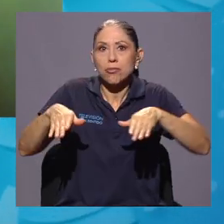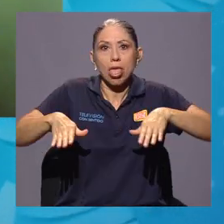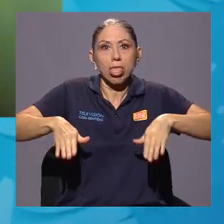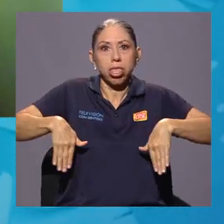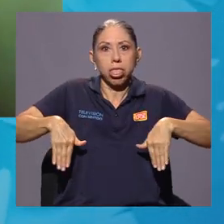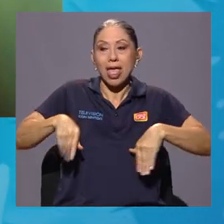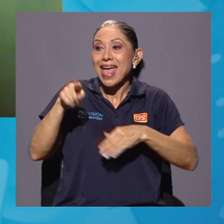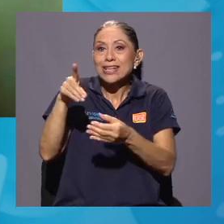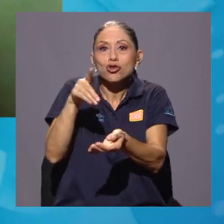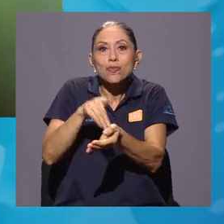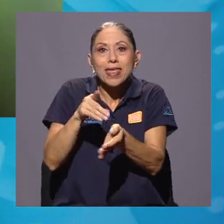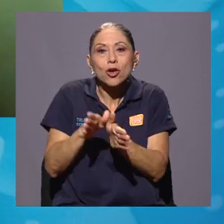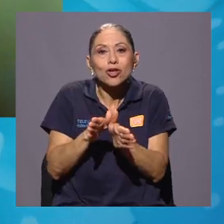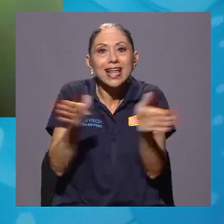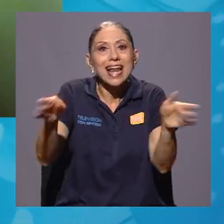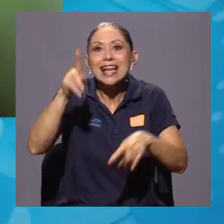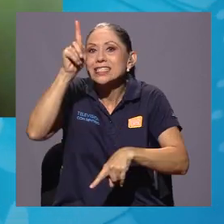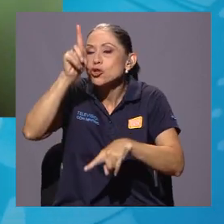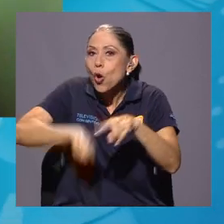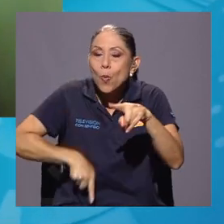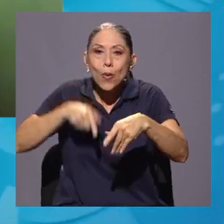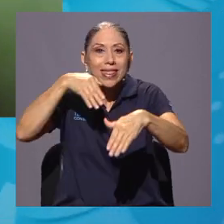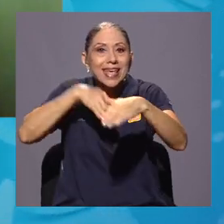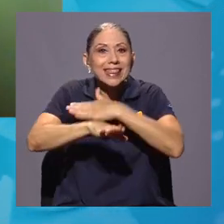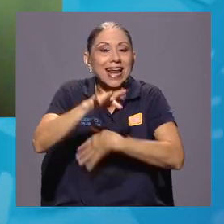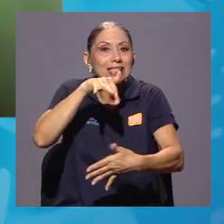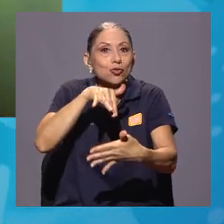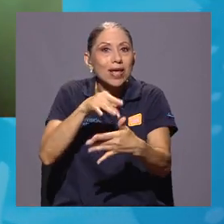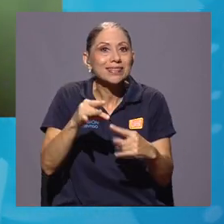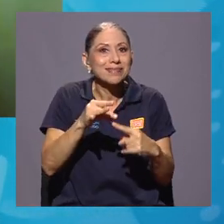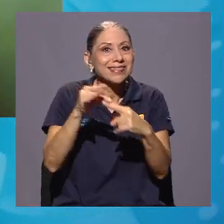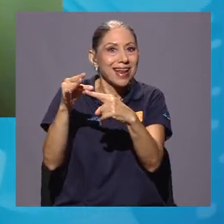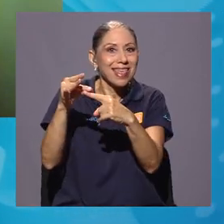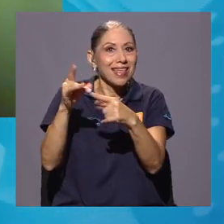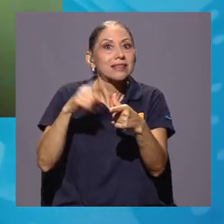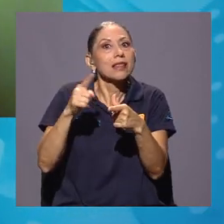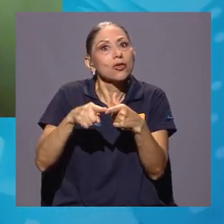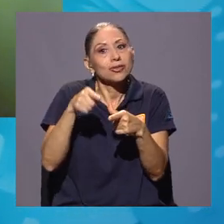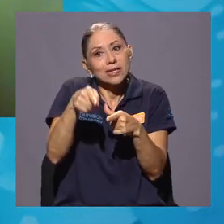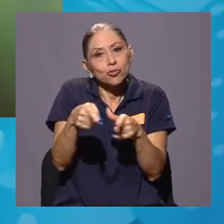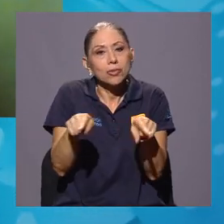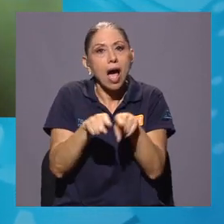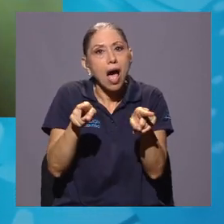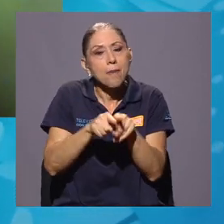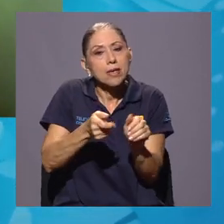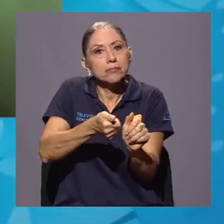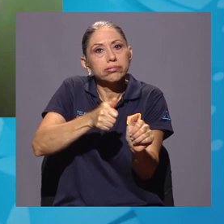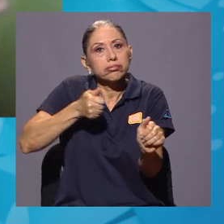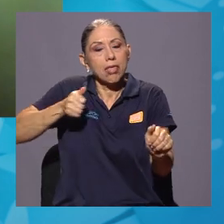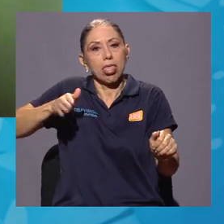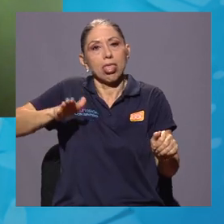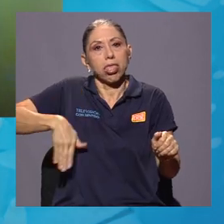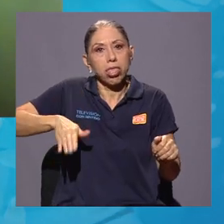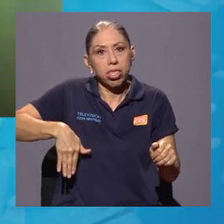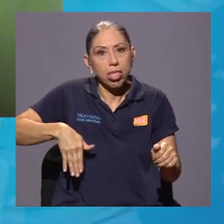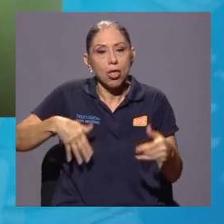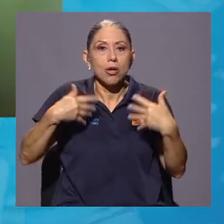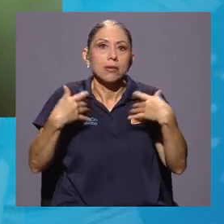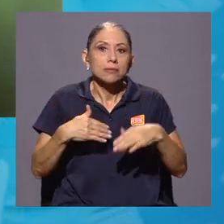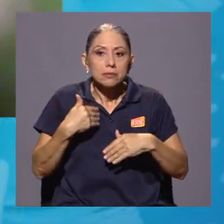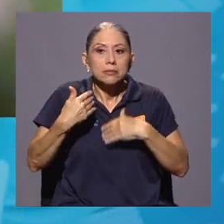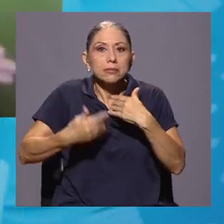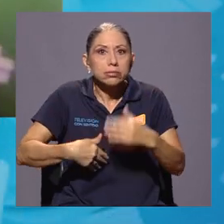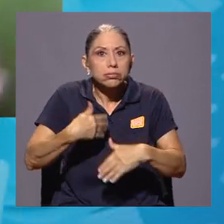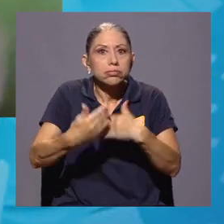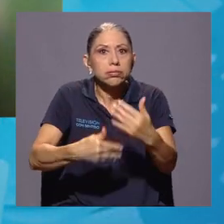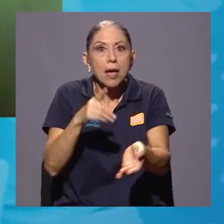médicos generales no pueden optar por entrar a especialidades. Las especialidades, por lo tanto, se atrasan. Entonces, es toda una cadena en